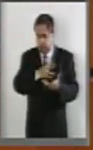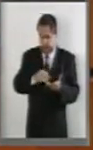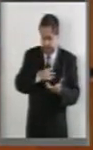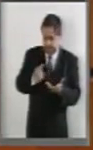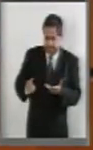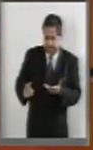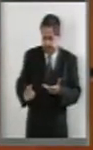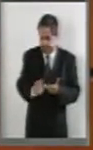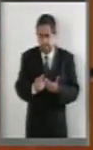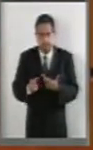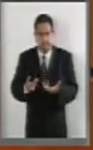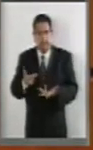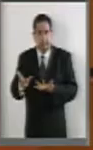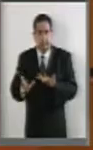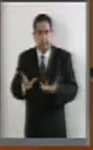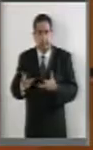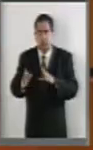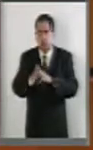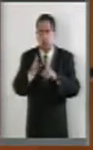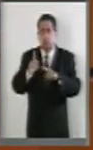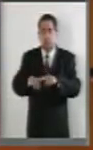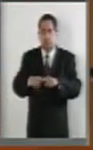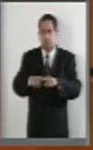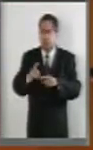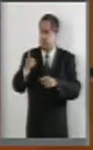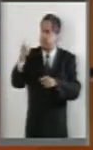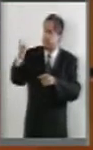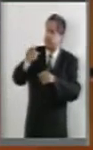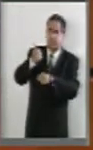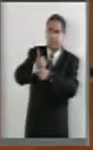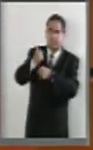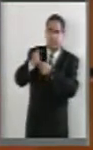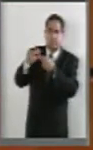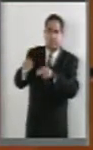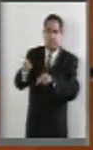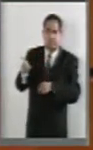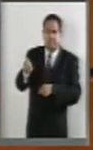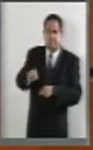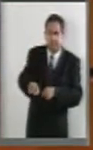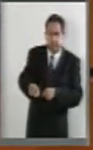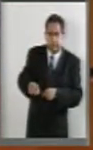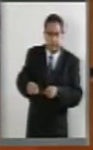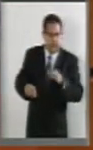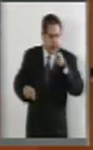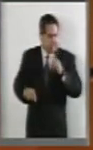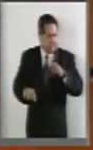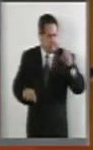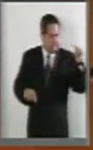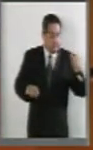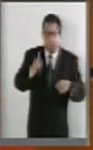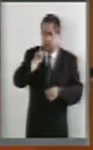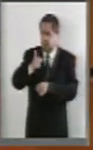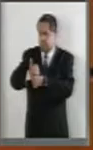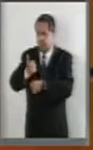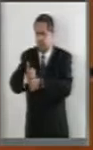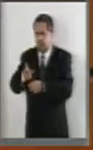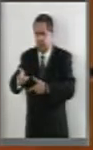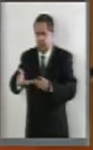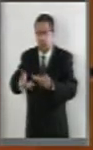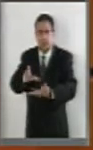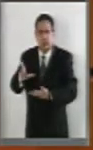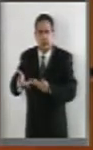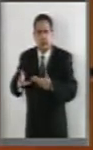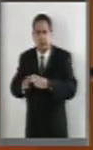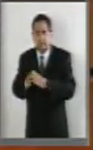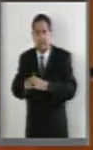hijos en condición de nietos al frente de la abuelita. Y es por